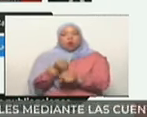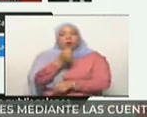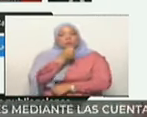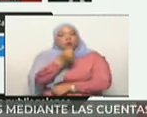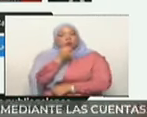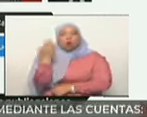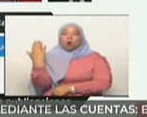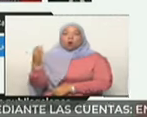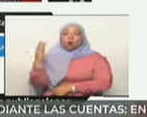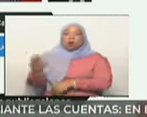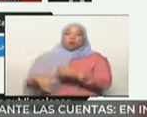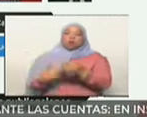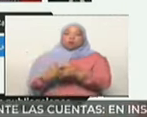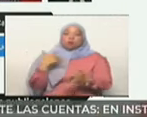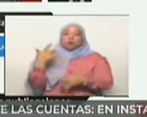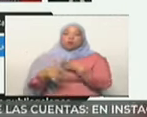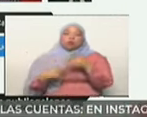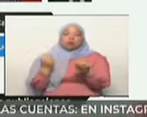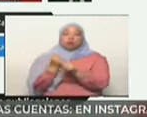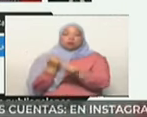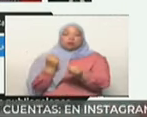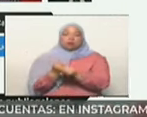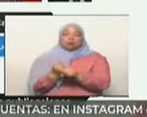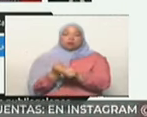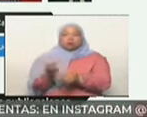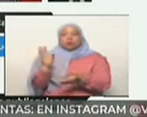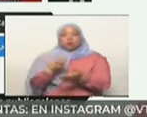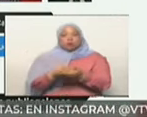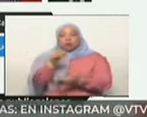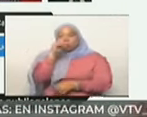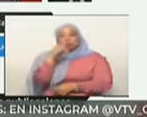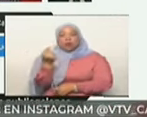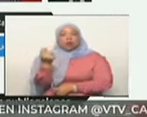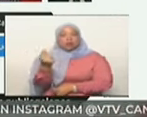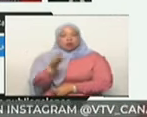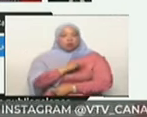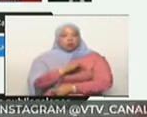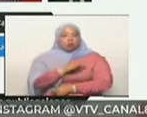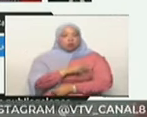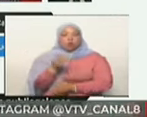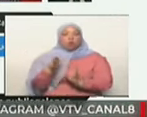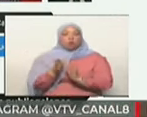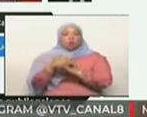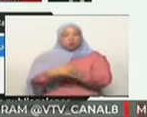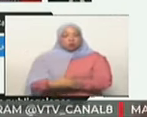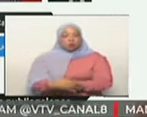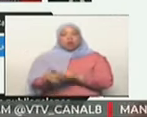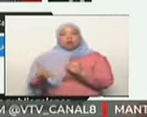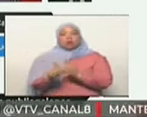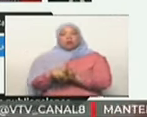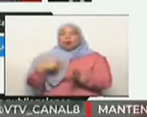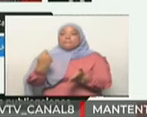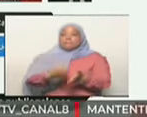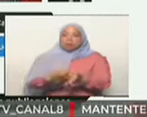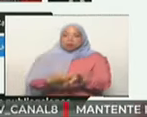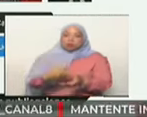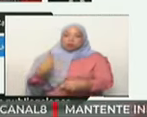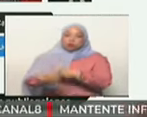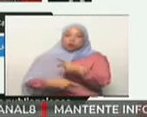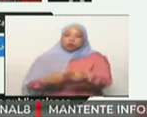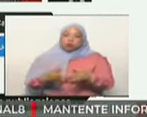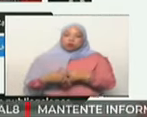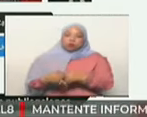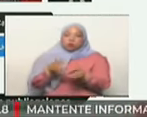colombianos haciéndole seguimiento, habrán retirado este dinero en efectivo clandestino e ilegal para pagar este programa de